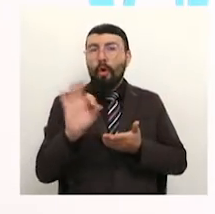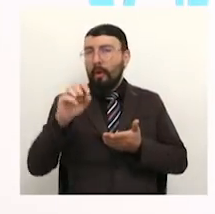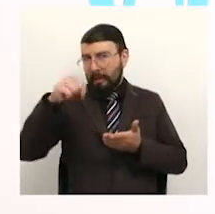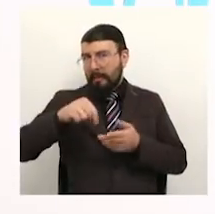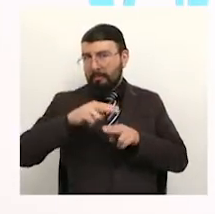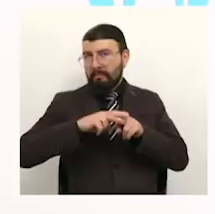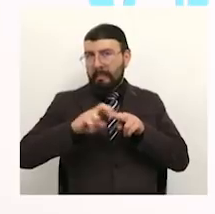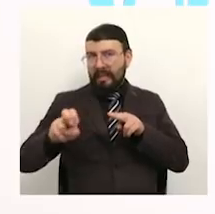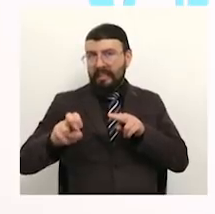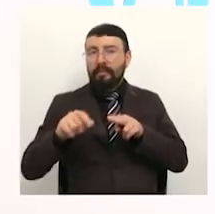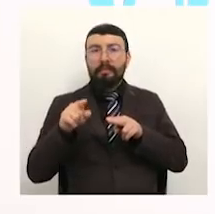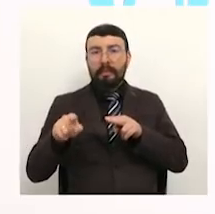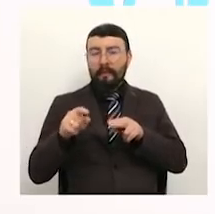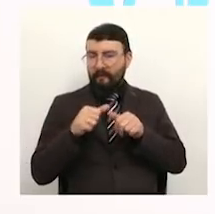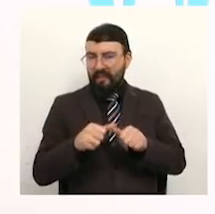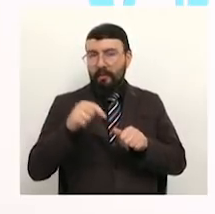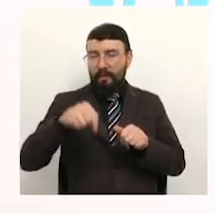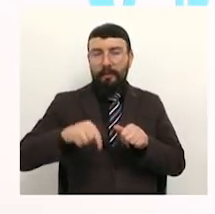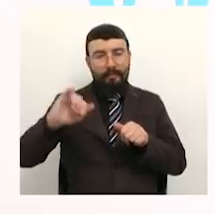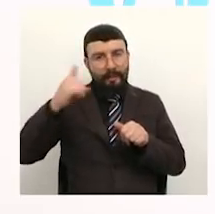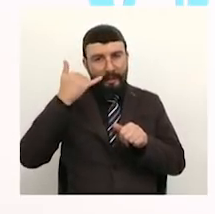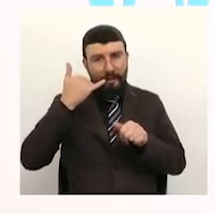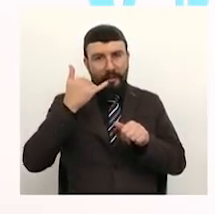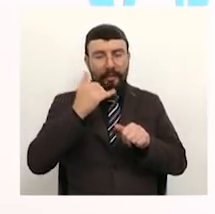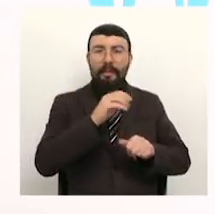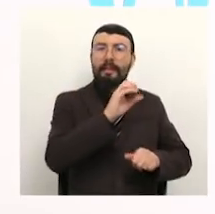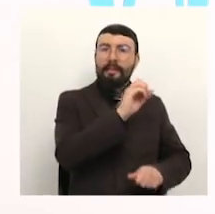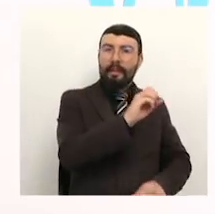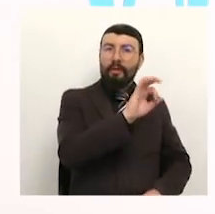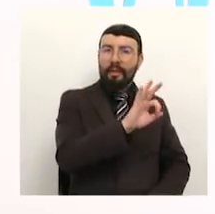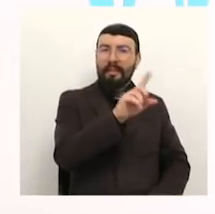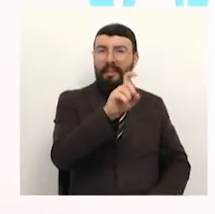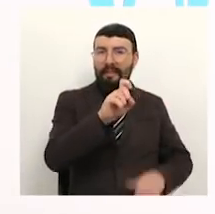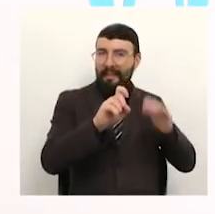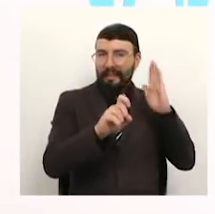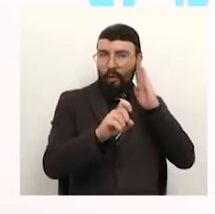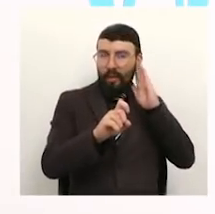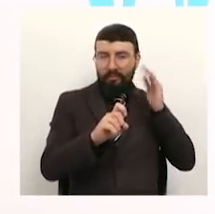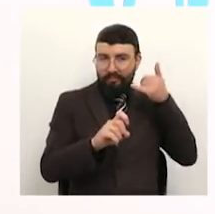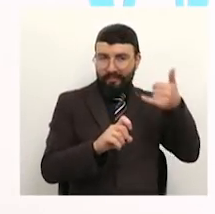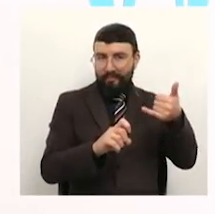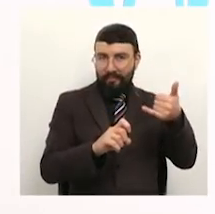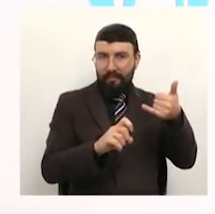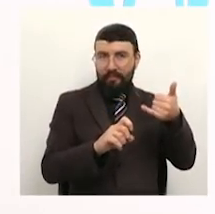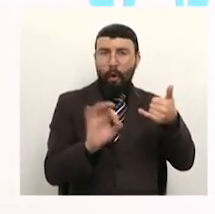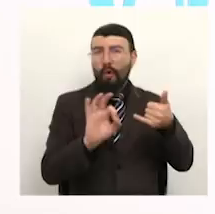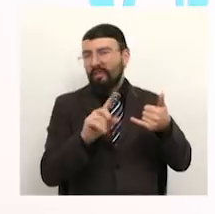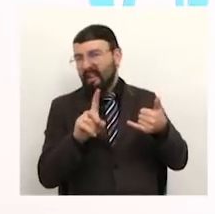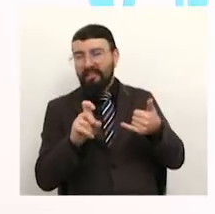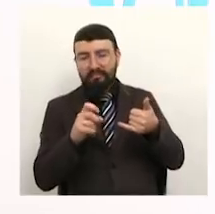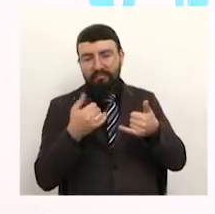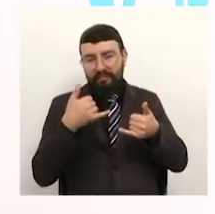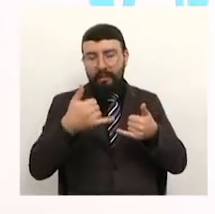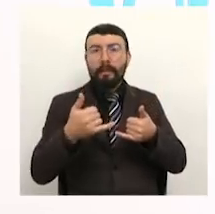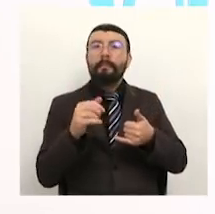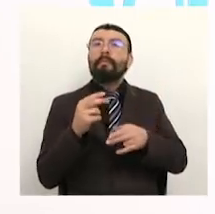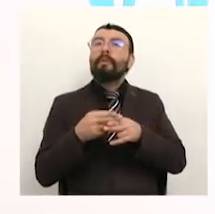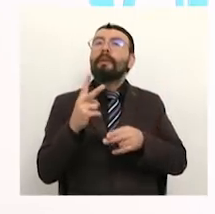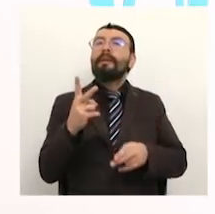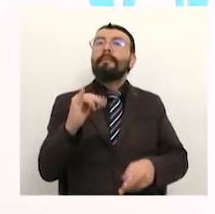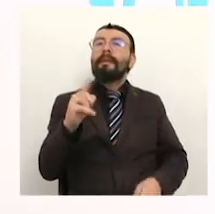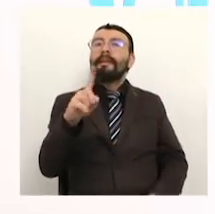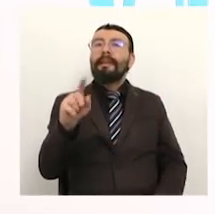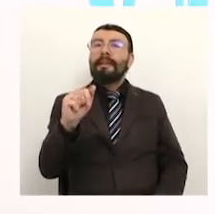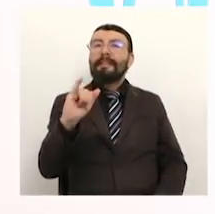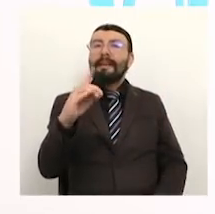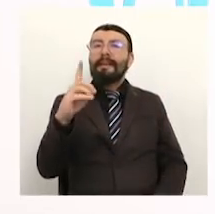el indicativo de 0 36 y 06 y ahí están los teléfonos beside a un saludo